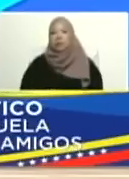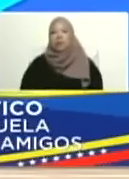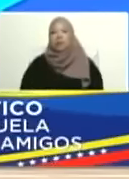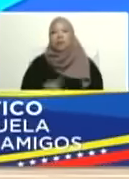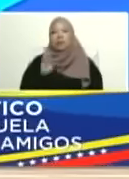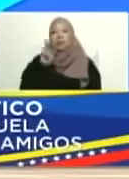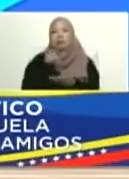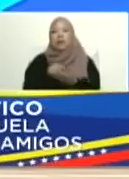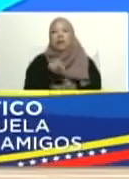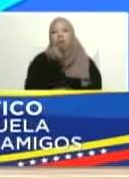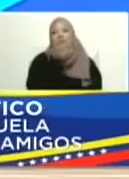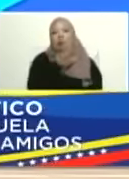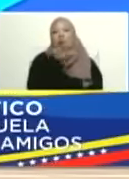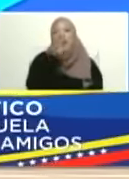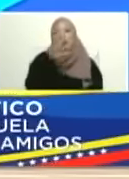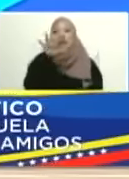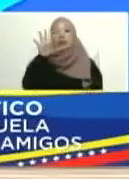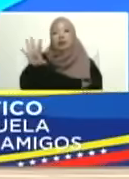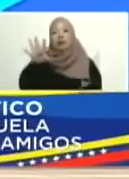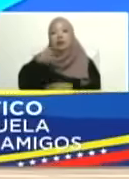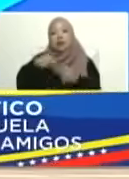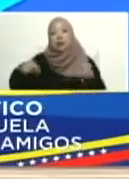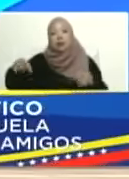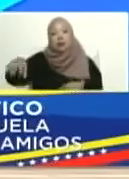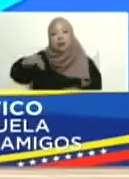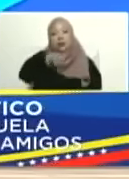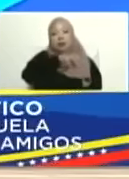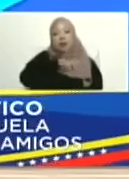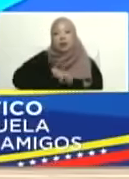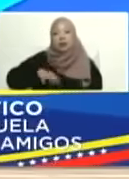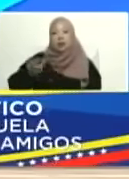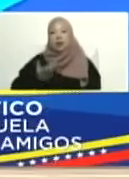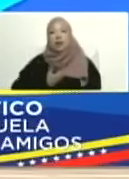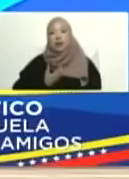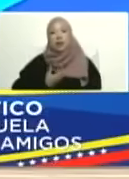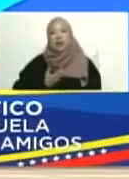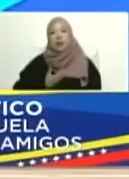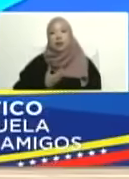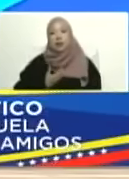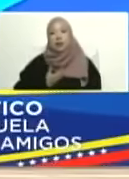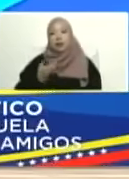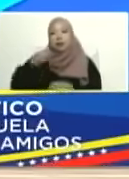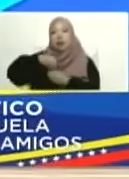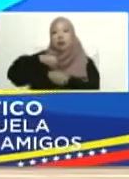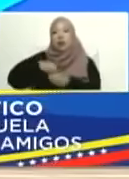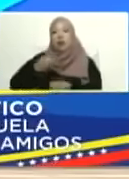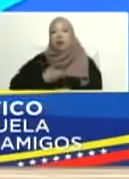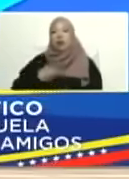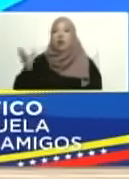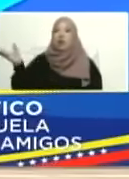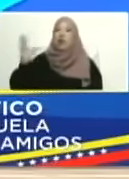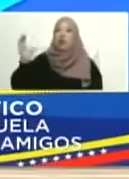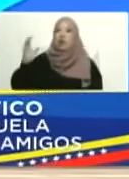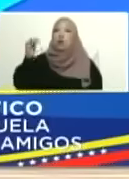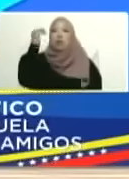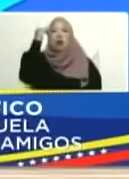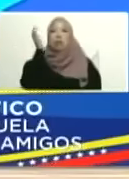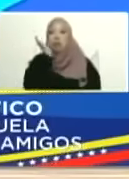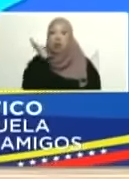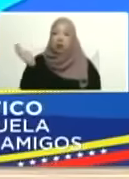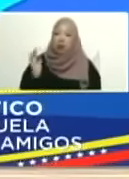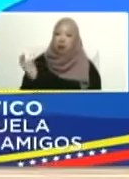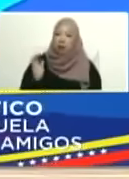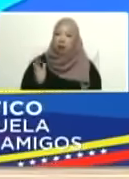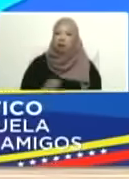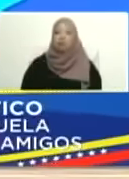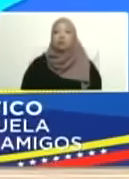Asistieron los 335 alcaldes del país y alcaldesas, incluyendo la alcaldesa de Caracas, la capital, Caracas.